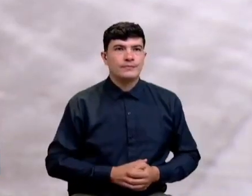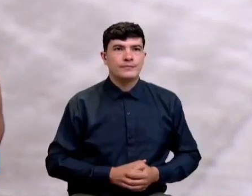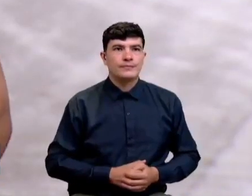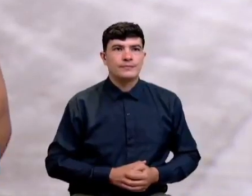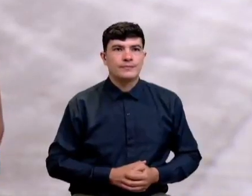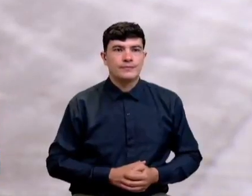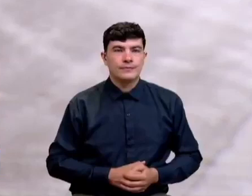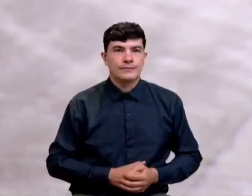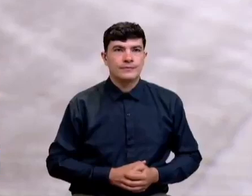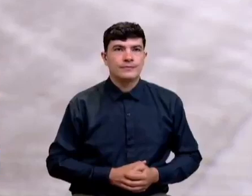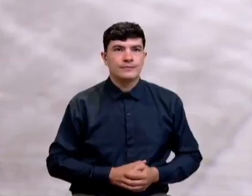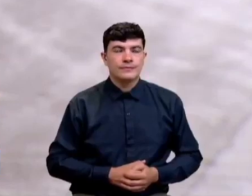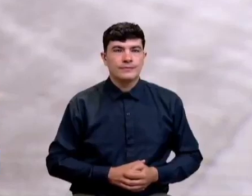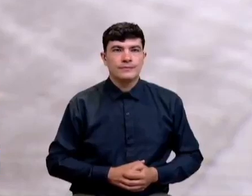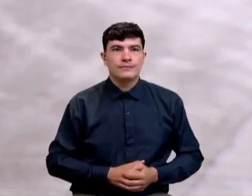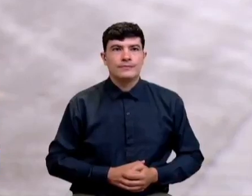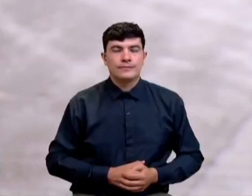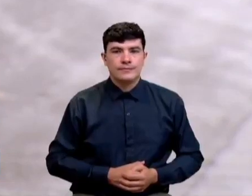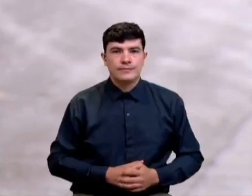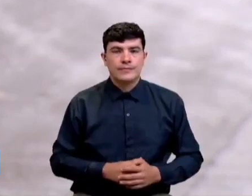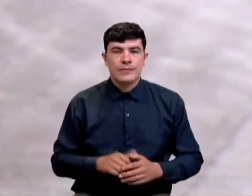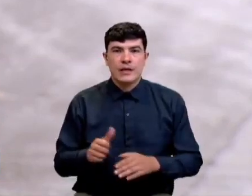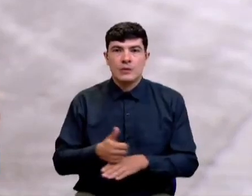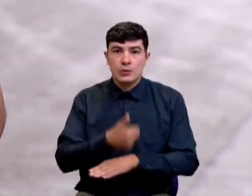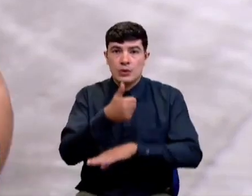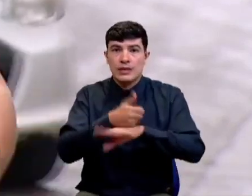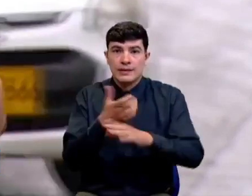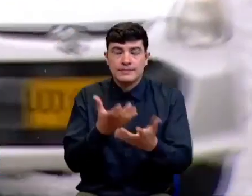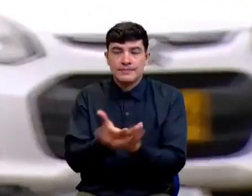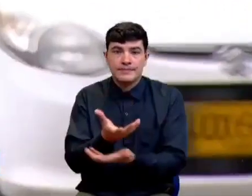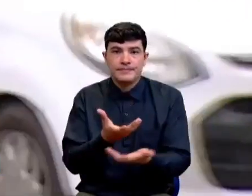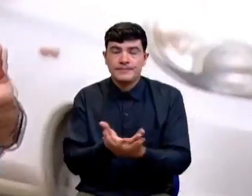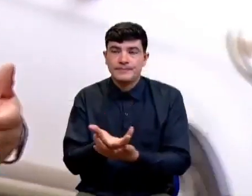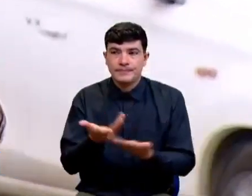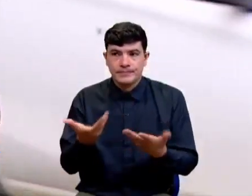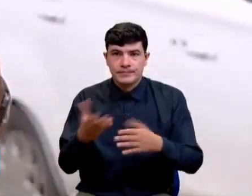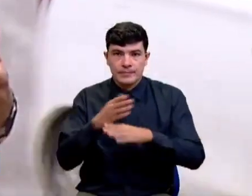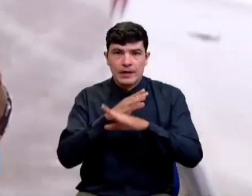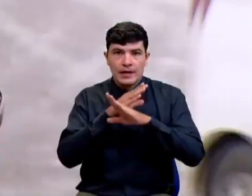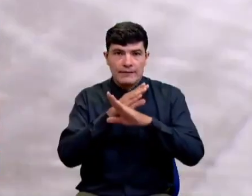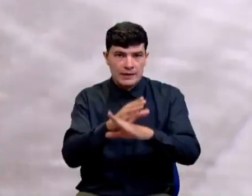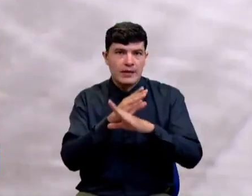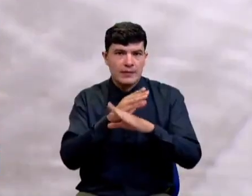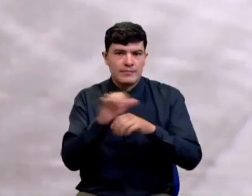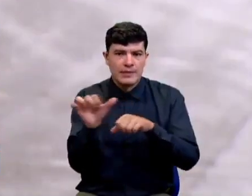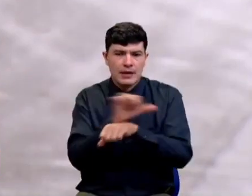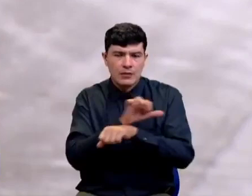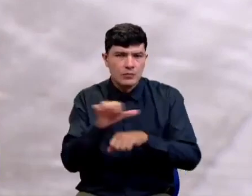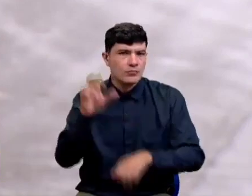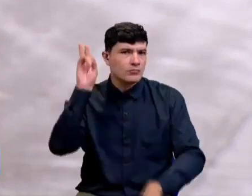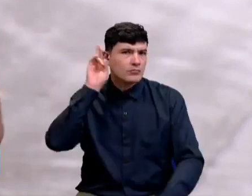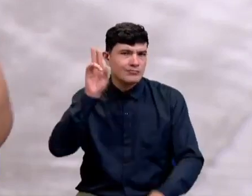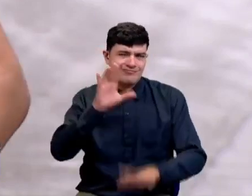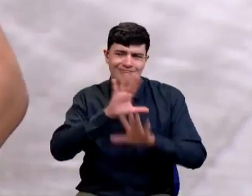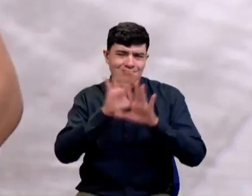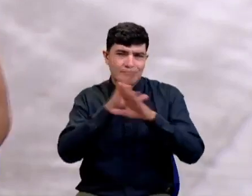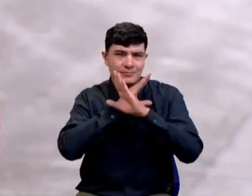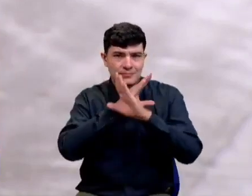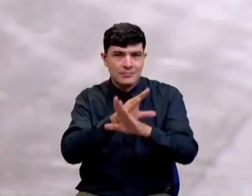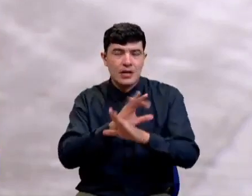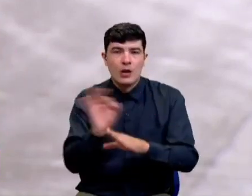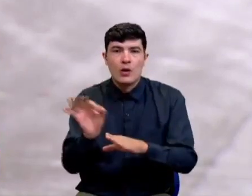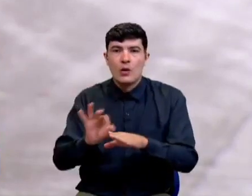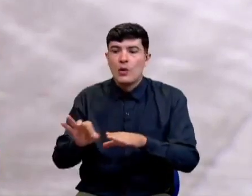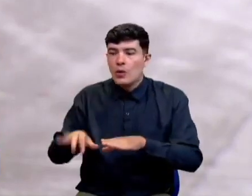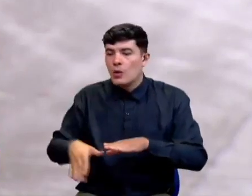Las autoridades han hecho varias recomendaciones, entre ellas evitar conducir en estado de embriaguez, evitar adelantar en curva y también en